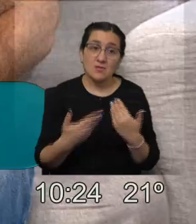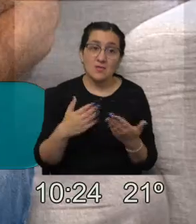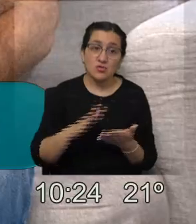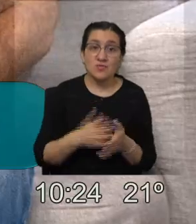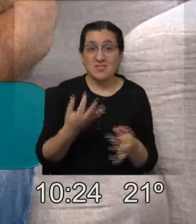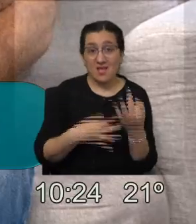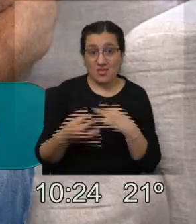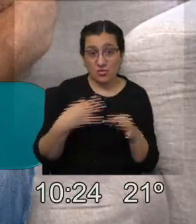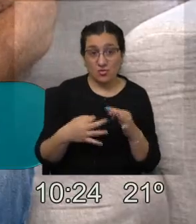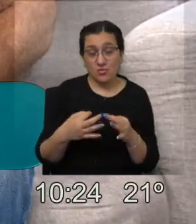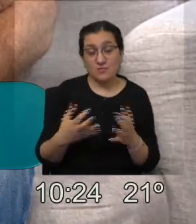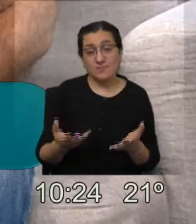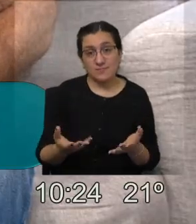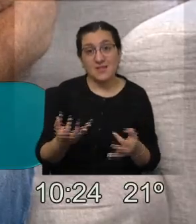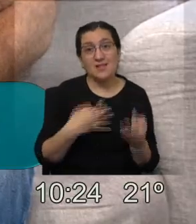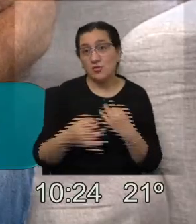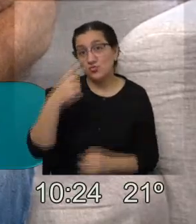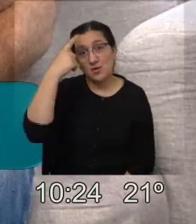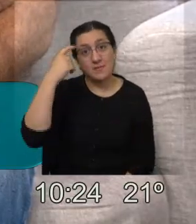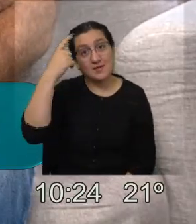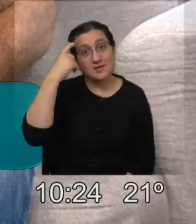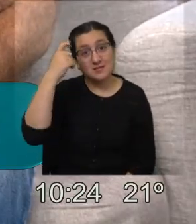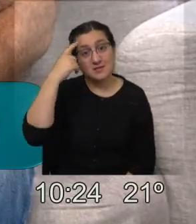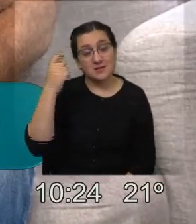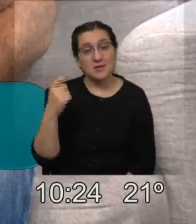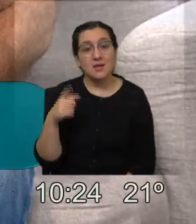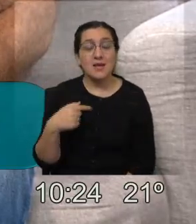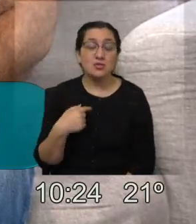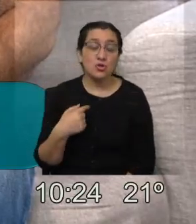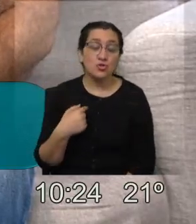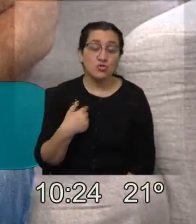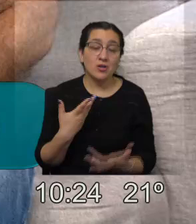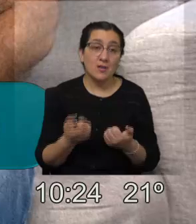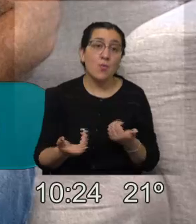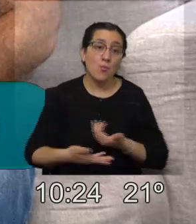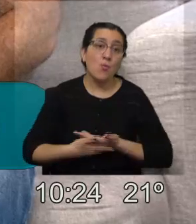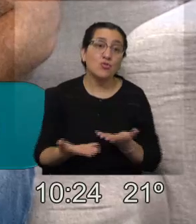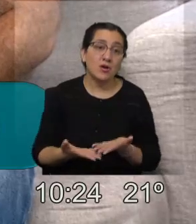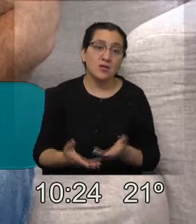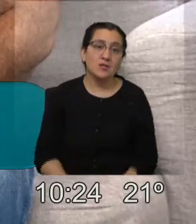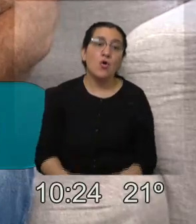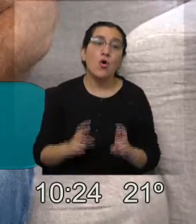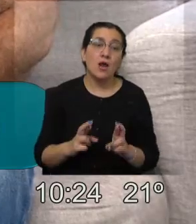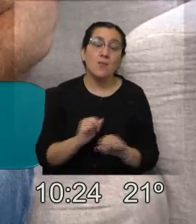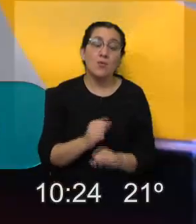teatro. Y el teatro es una experiencia y eso es lo que pretendemos traerles y que ojalá compartirlo con mucha